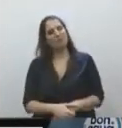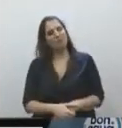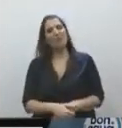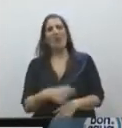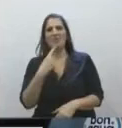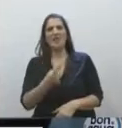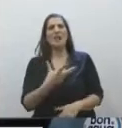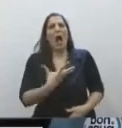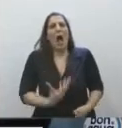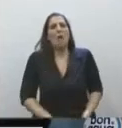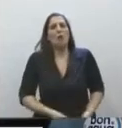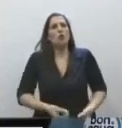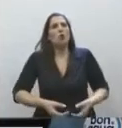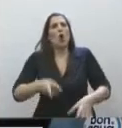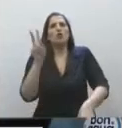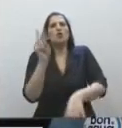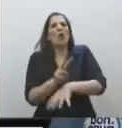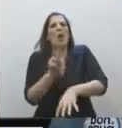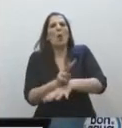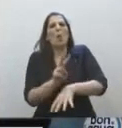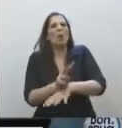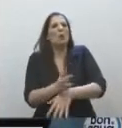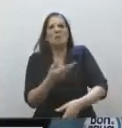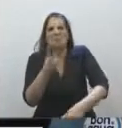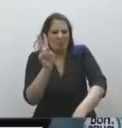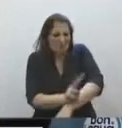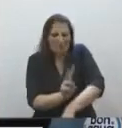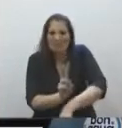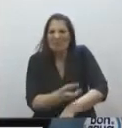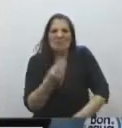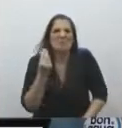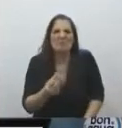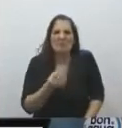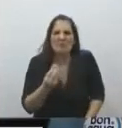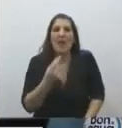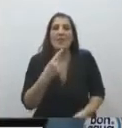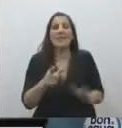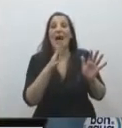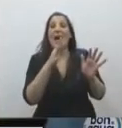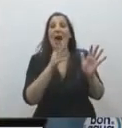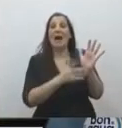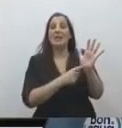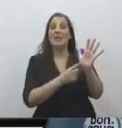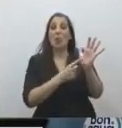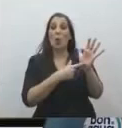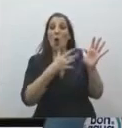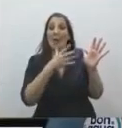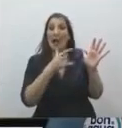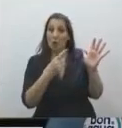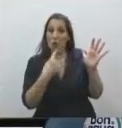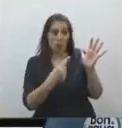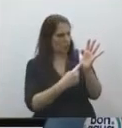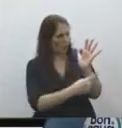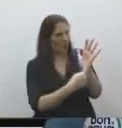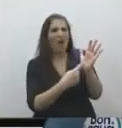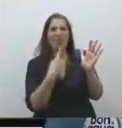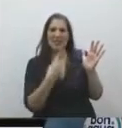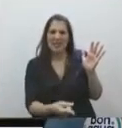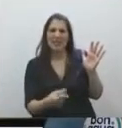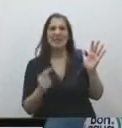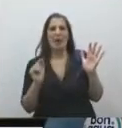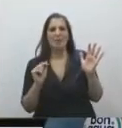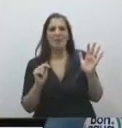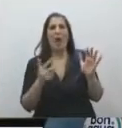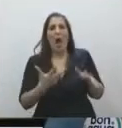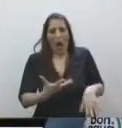órgano del Estado, que es el Congreso, se vota en contra de esto. Y otro órgano del Estado, que es el Poder Ejecutivo, y dentro de ellos el